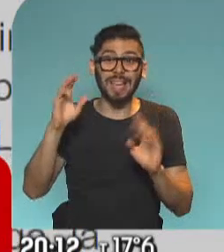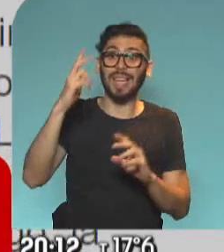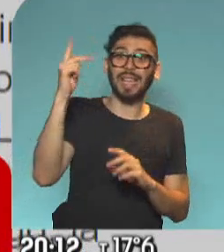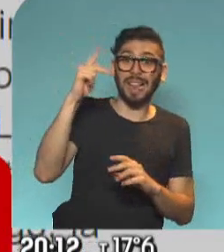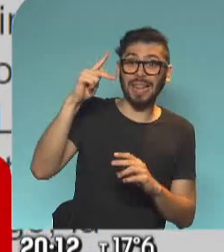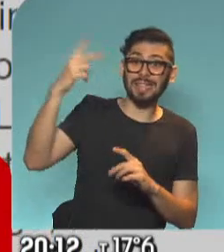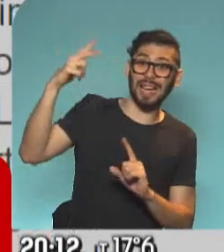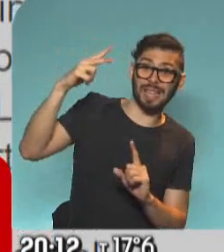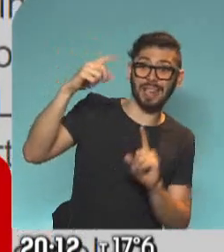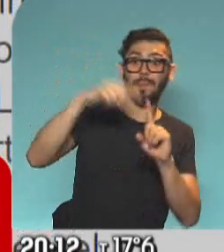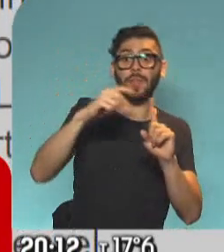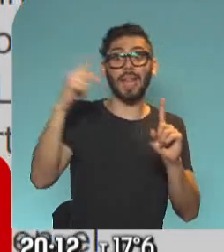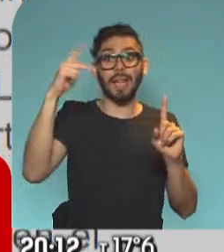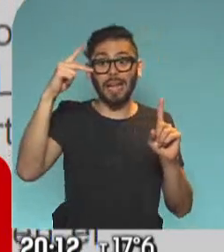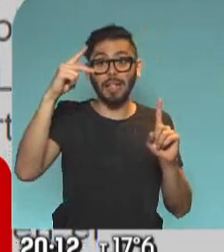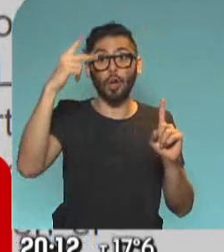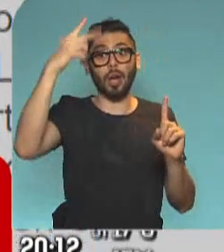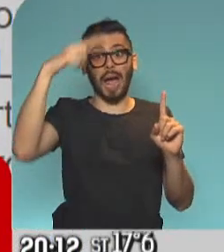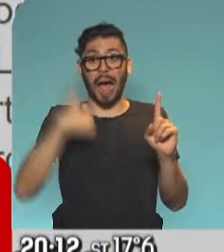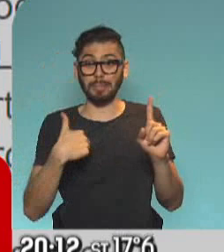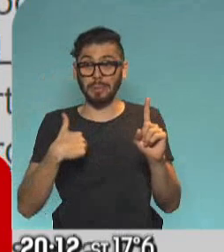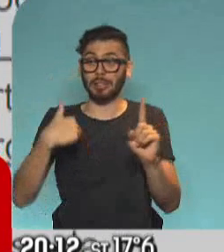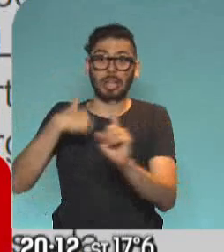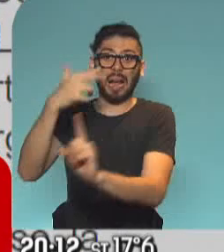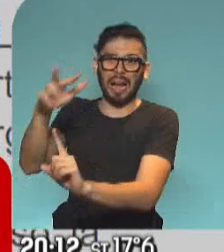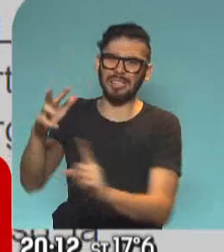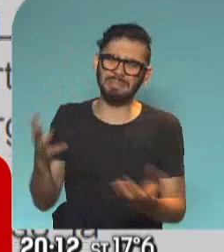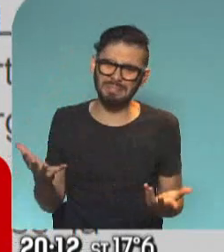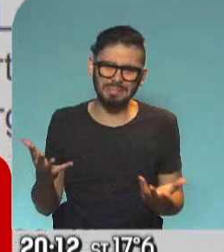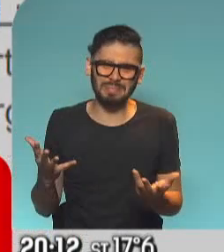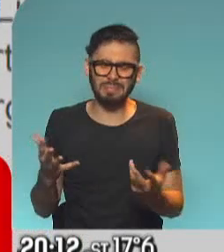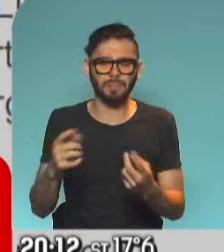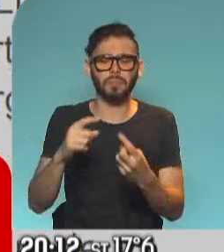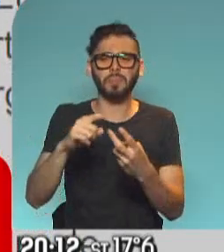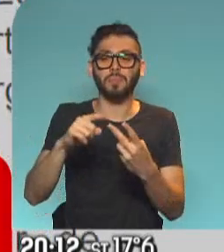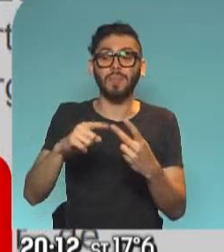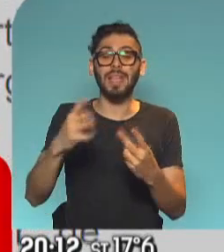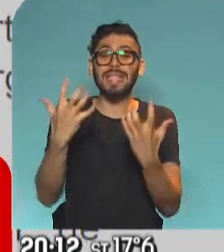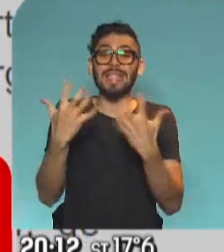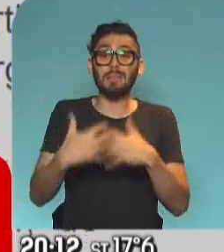ahora lo vuelven a usar. Y dice, en un sistema presidencialista, básicamente te lo resumo mucho, es imposible que